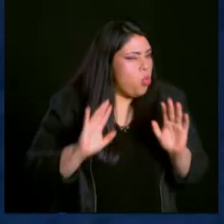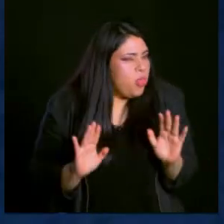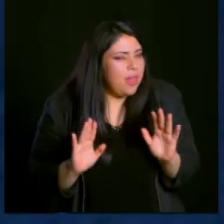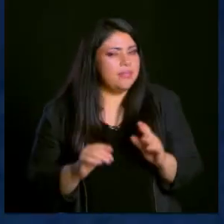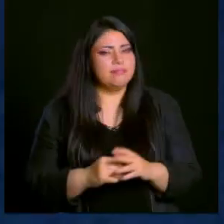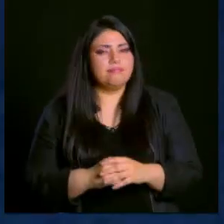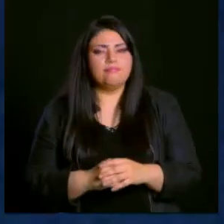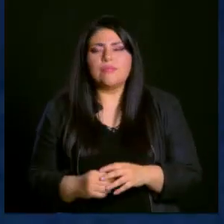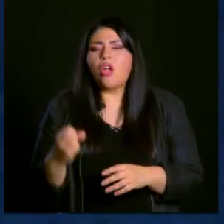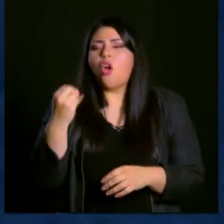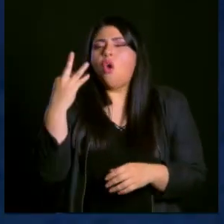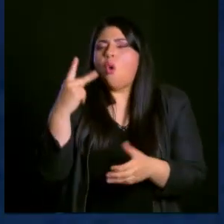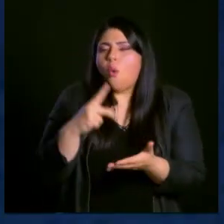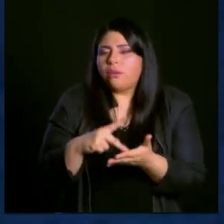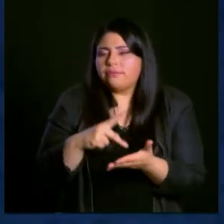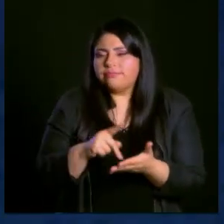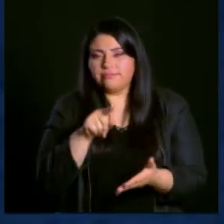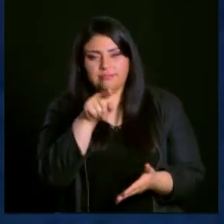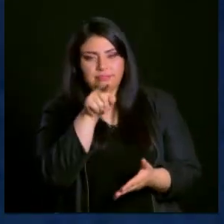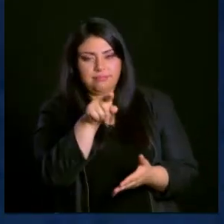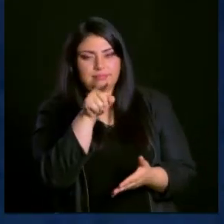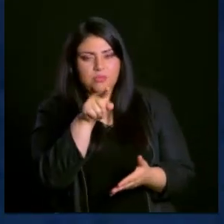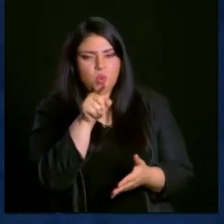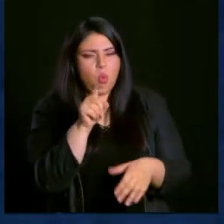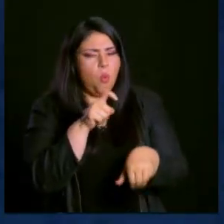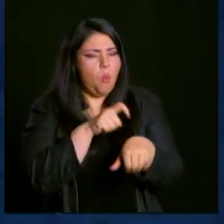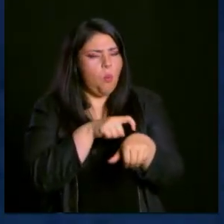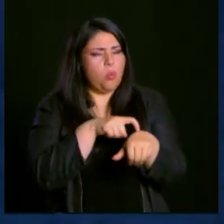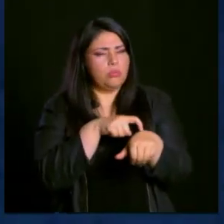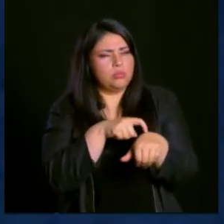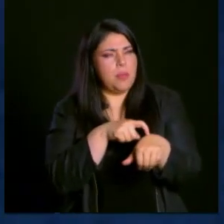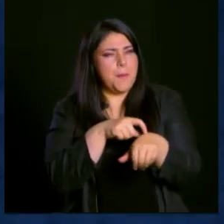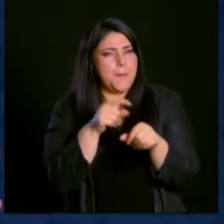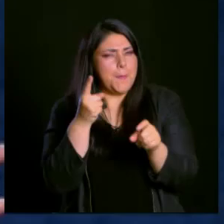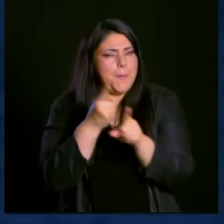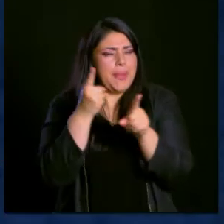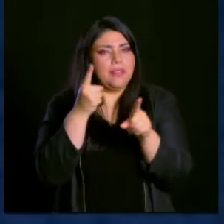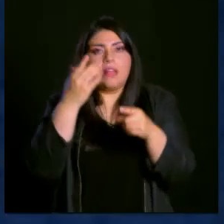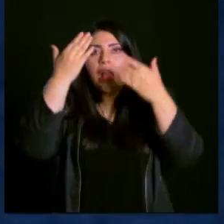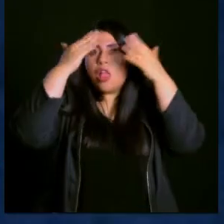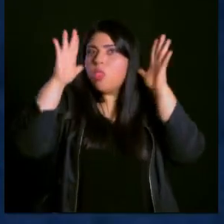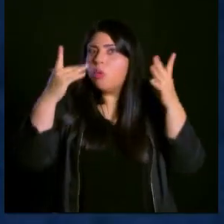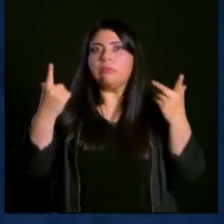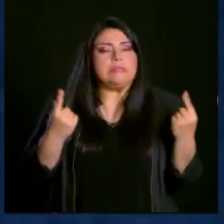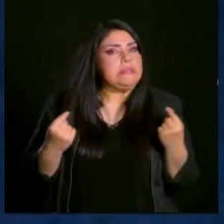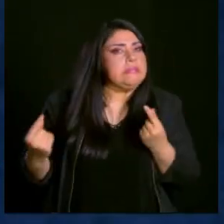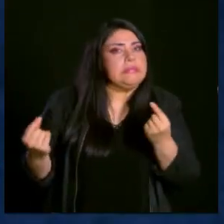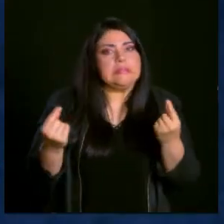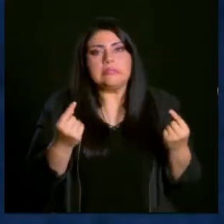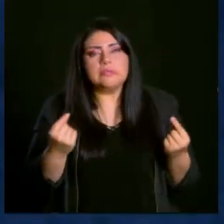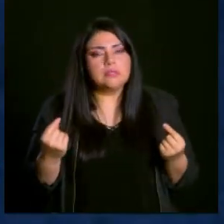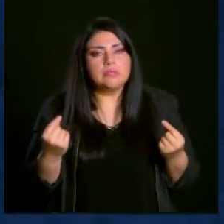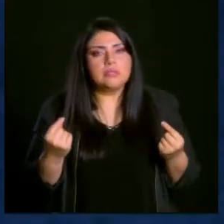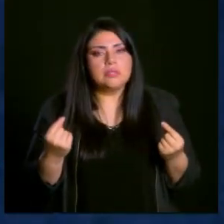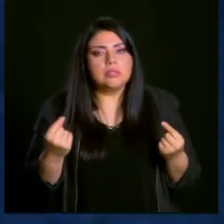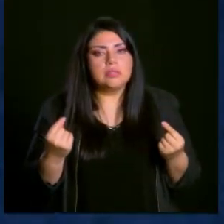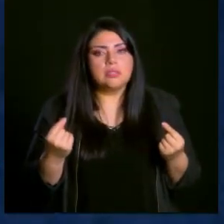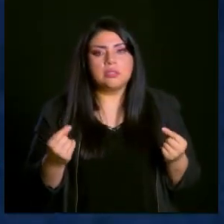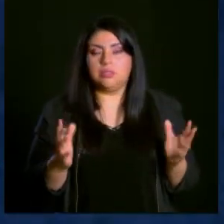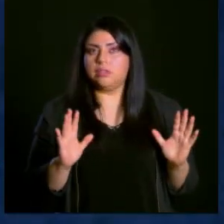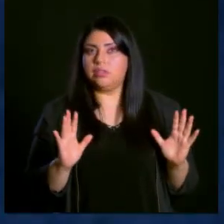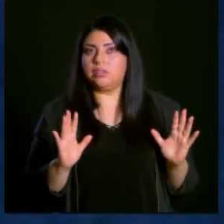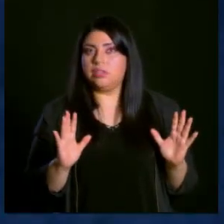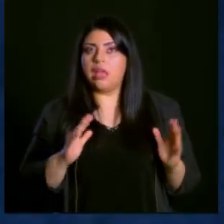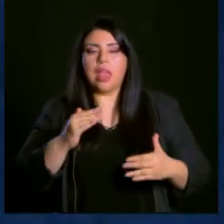Cuántas veces estás en un momento que no sabes qué hacer y de la nada te quedas sabiendo